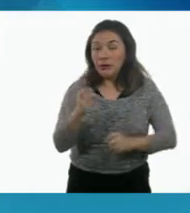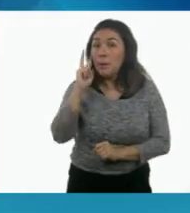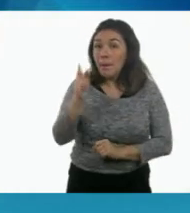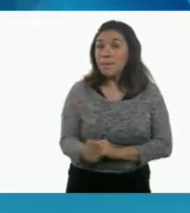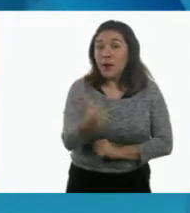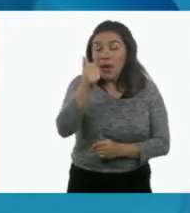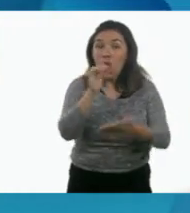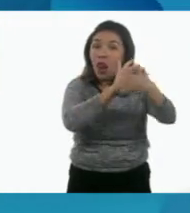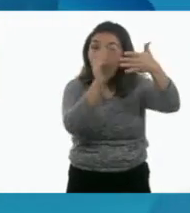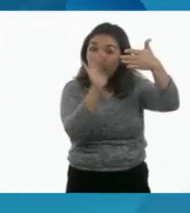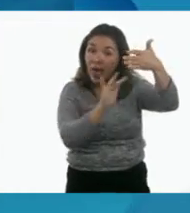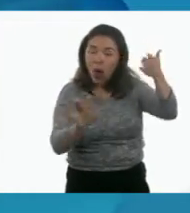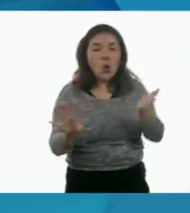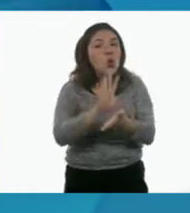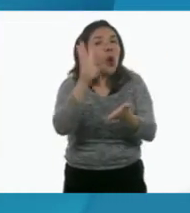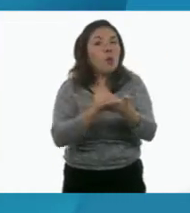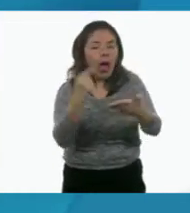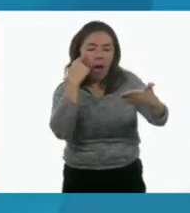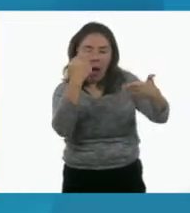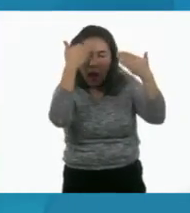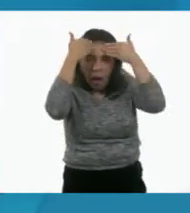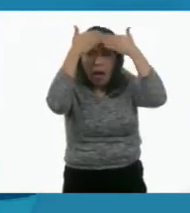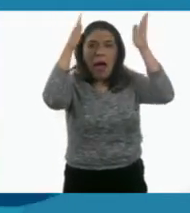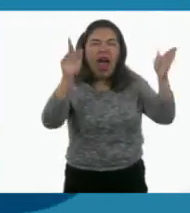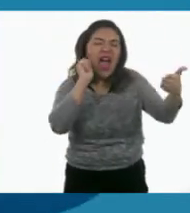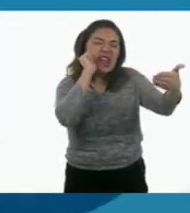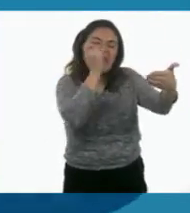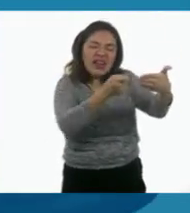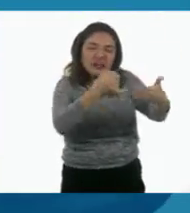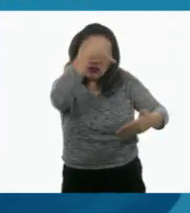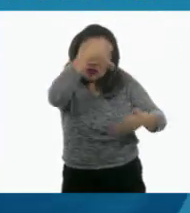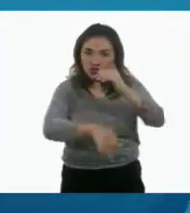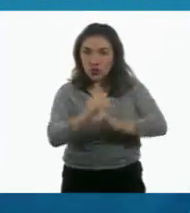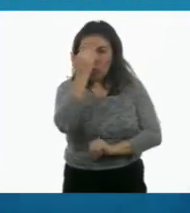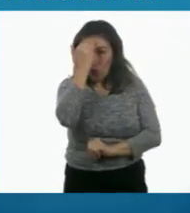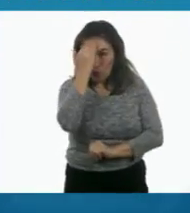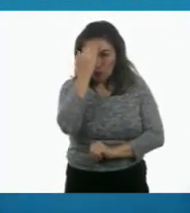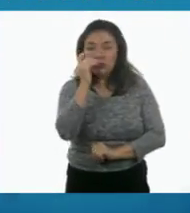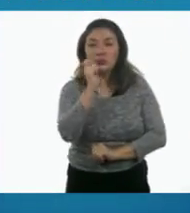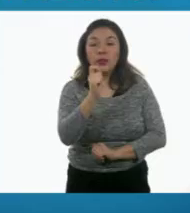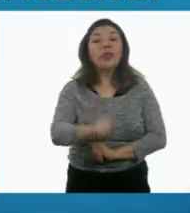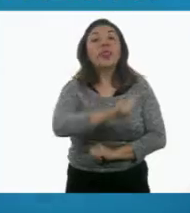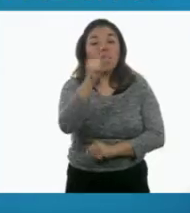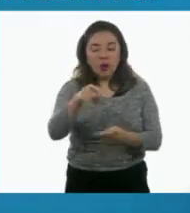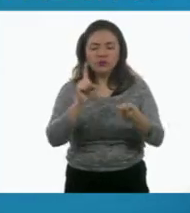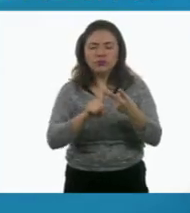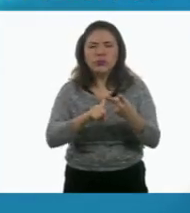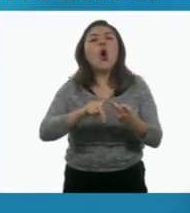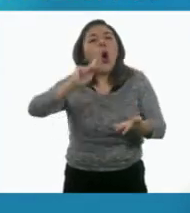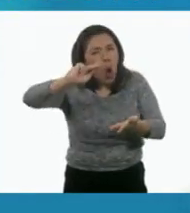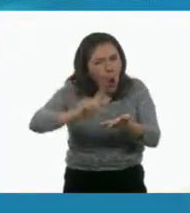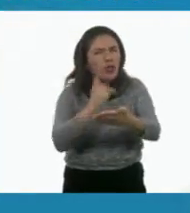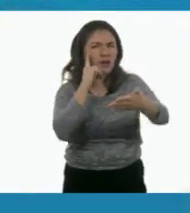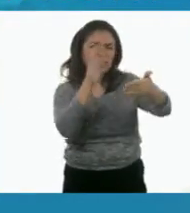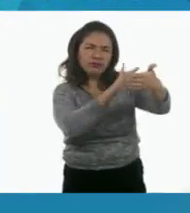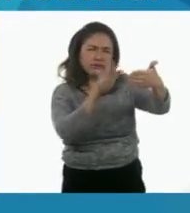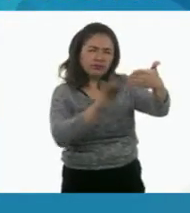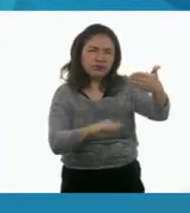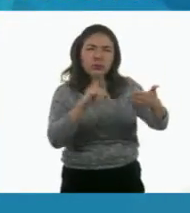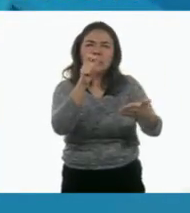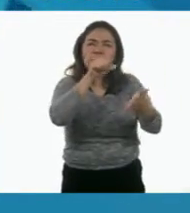el texto para tener una visión global de él. Leer nuevamente y subrayar la información